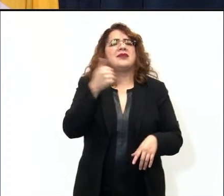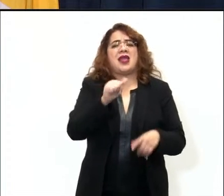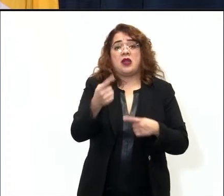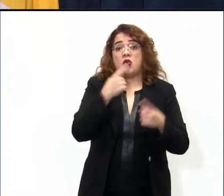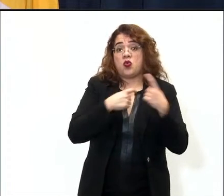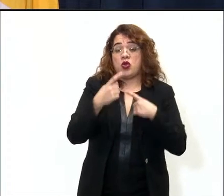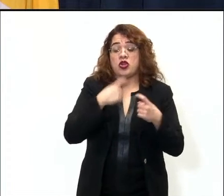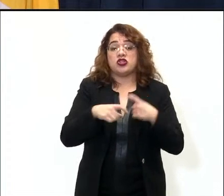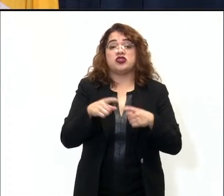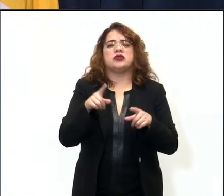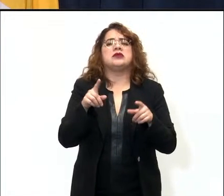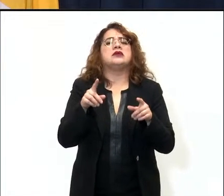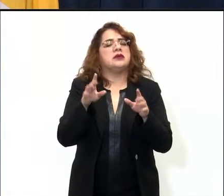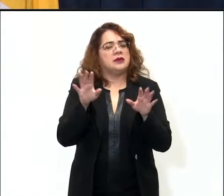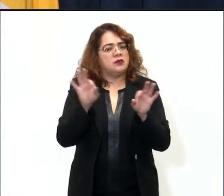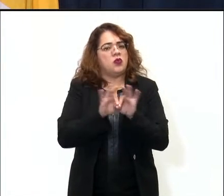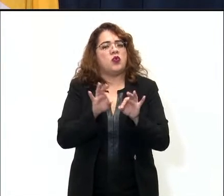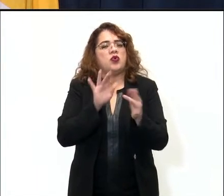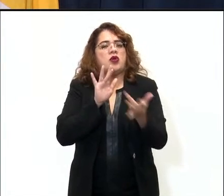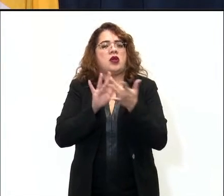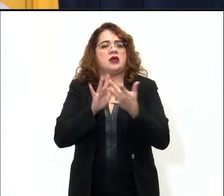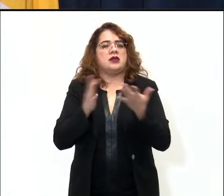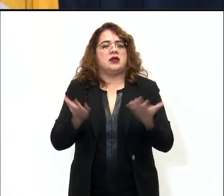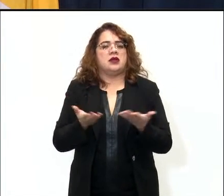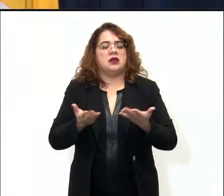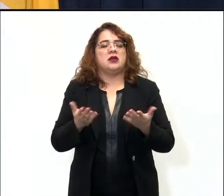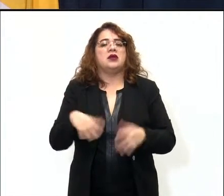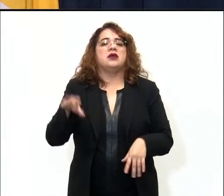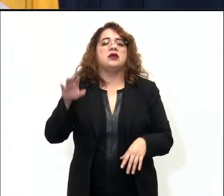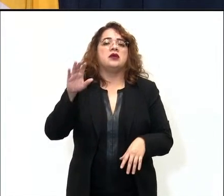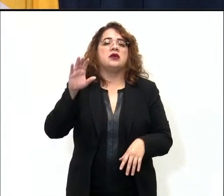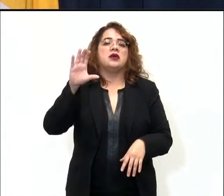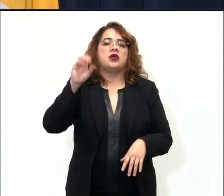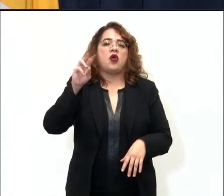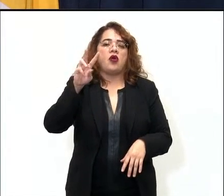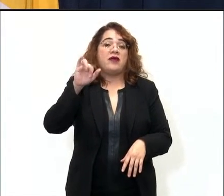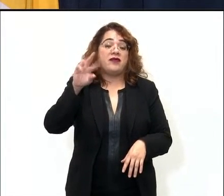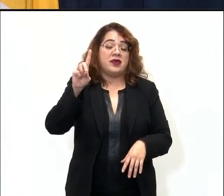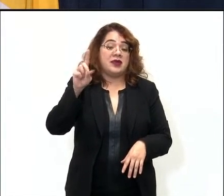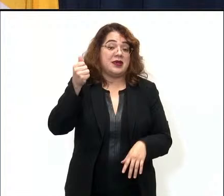ciudad enviando un correo electrónico a